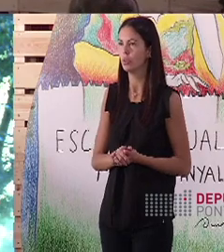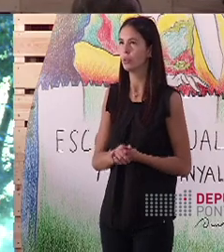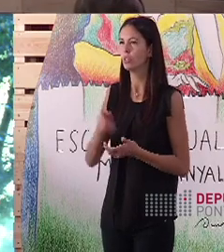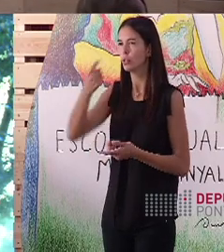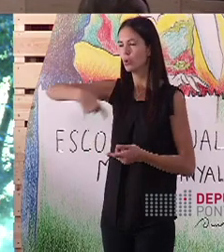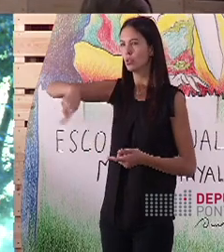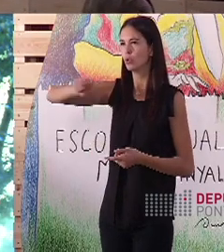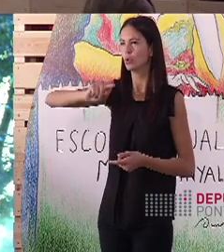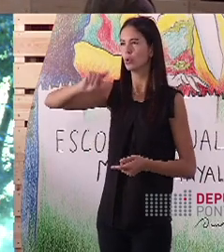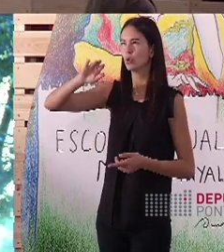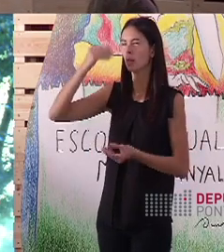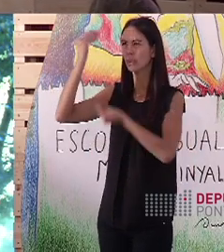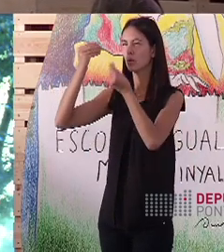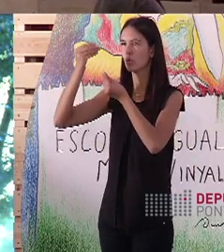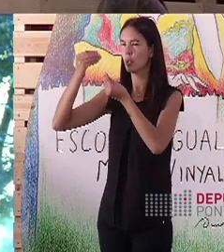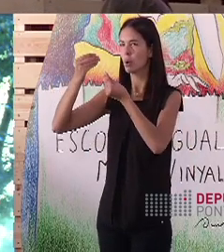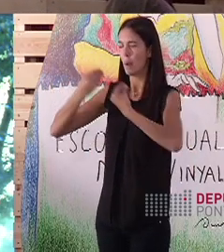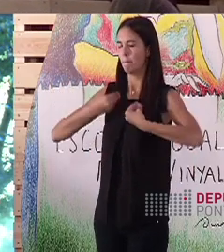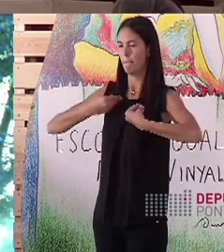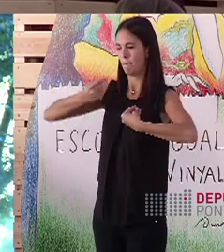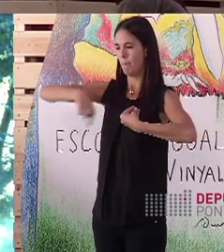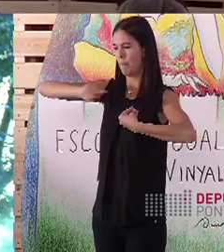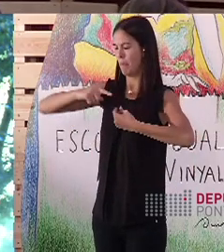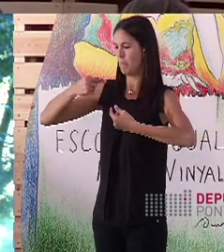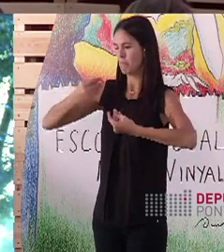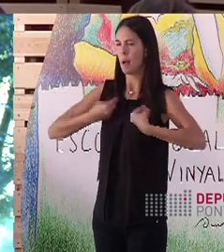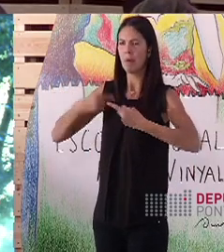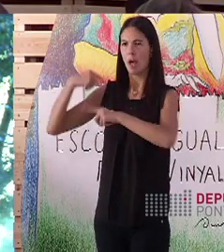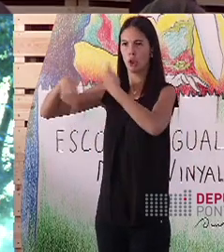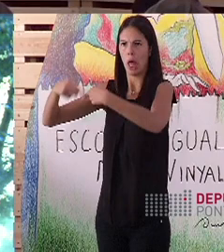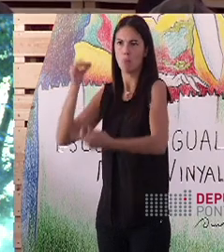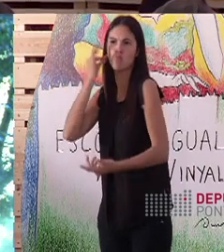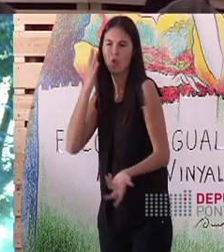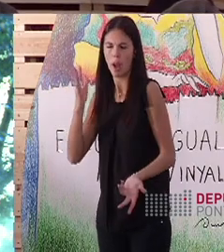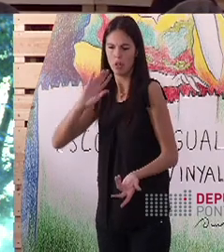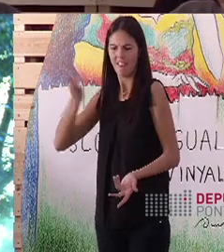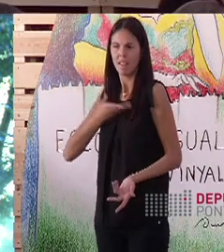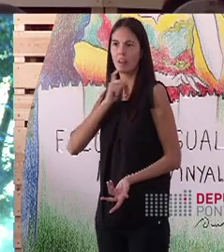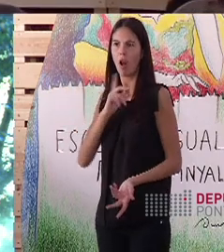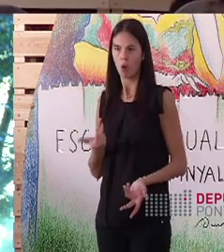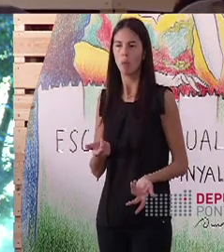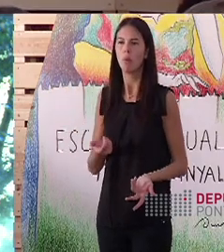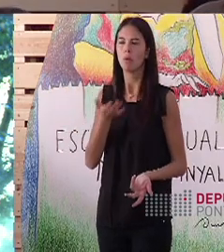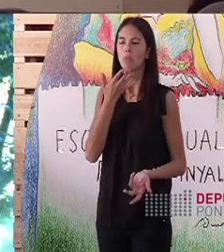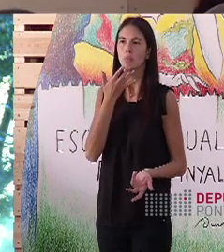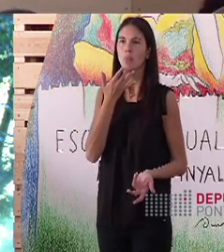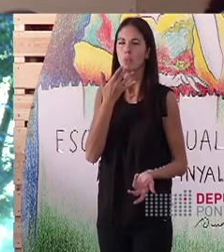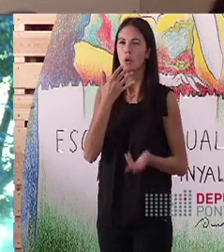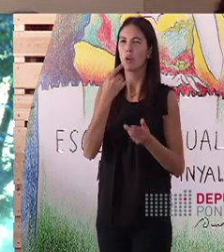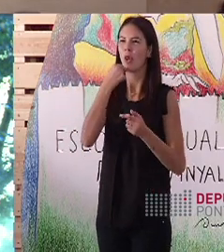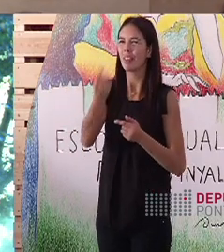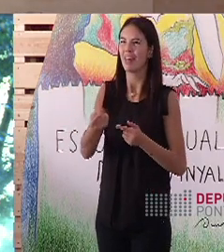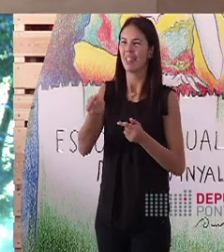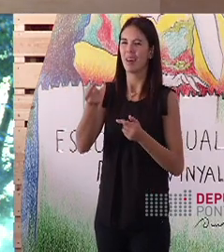extrapolamos a todas, a toda a nosa vida cotidiá como mulleres. A que me refiro? A esa chamada cultura